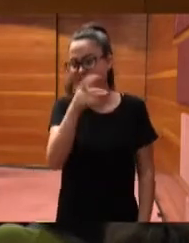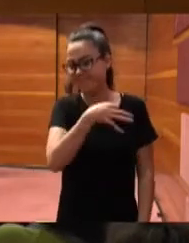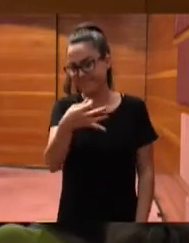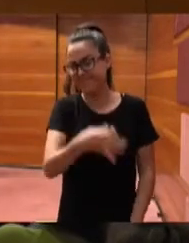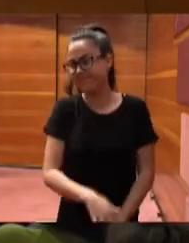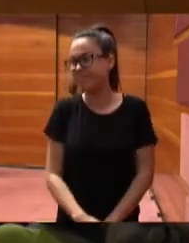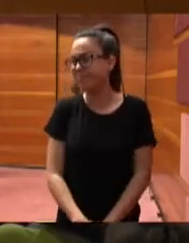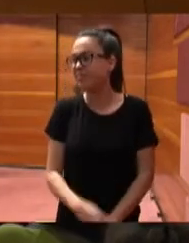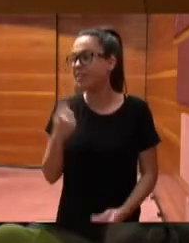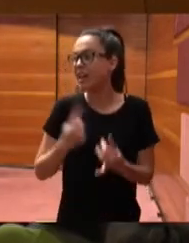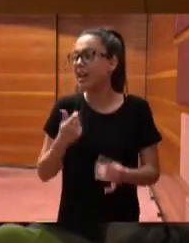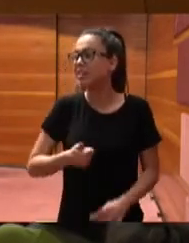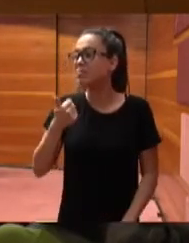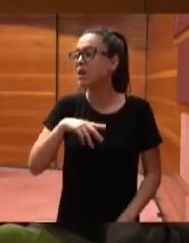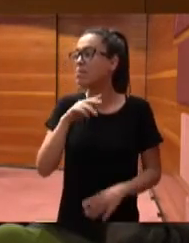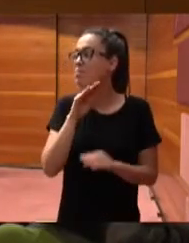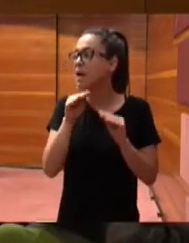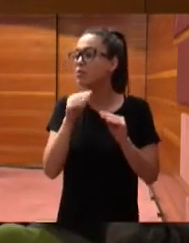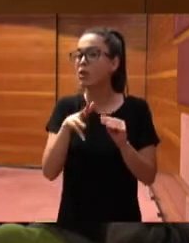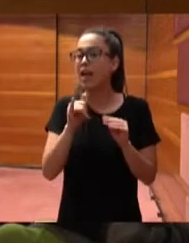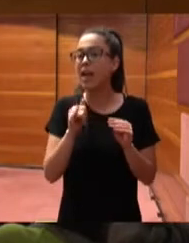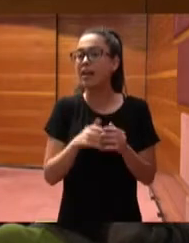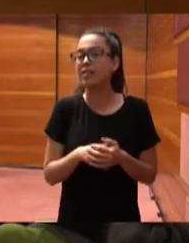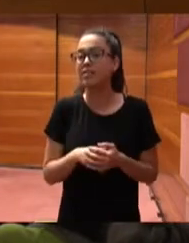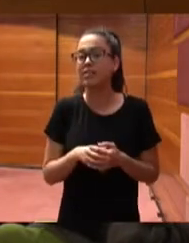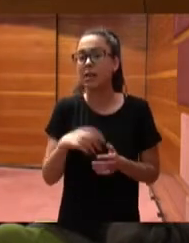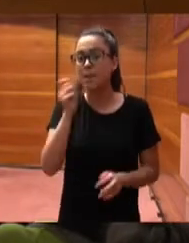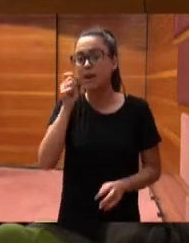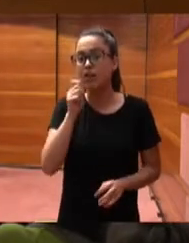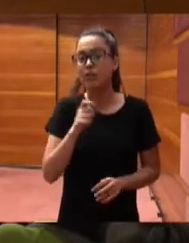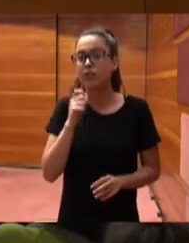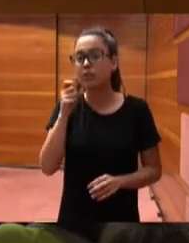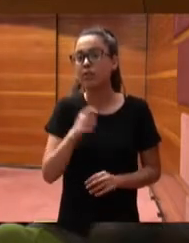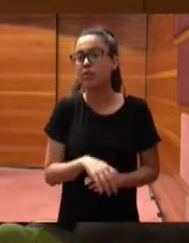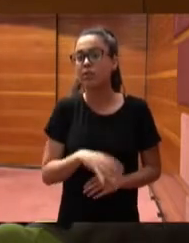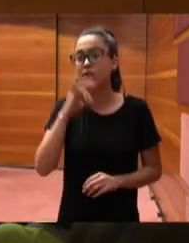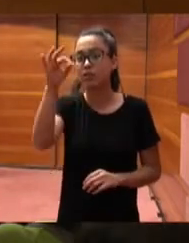Vamos a ir, no sé si alguien tiene otra pregunta, a mano alzada le pasamos el micrófono.